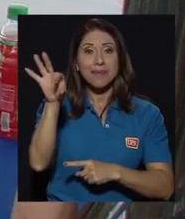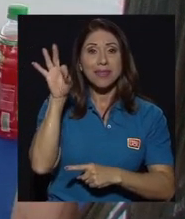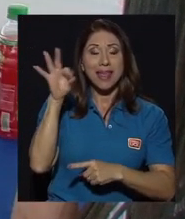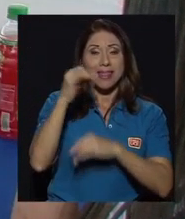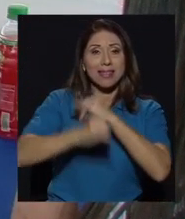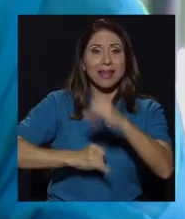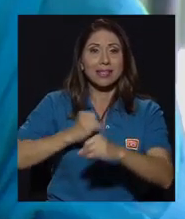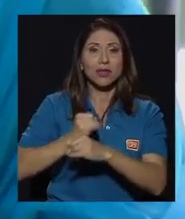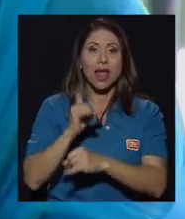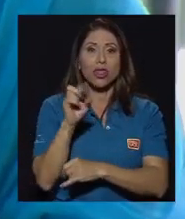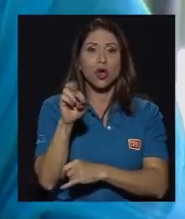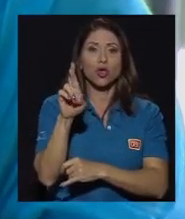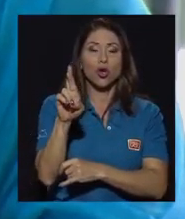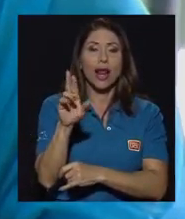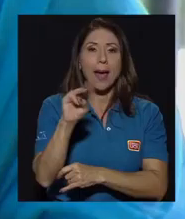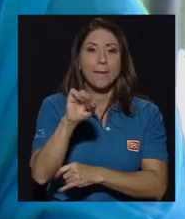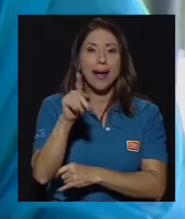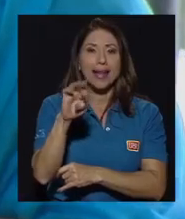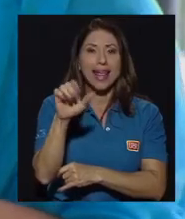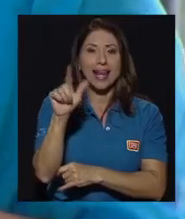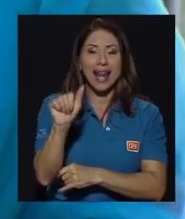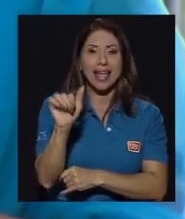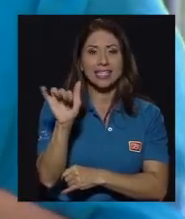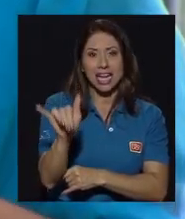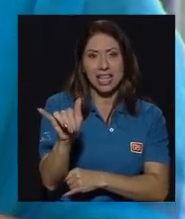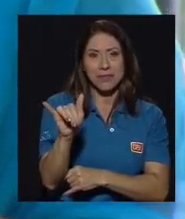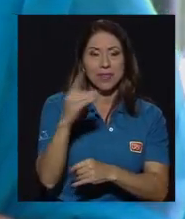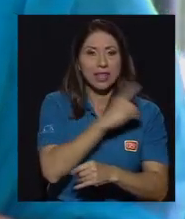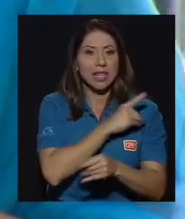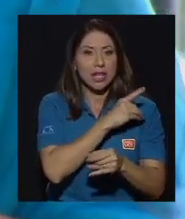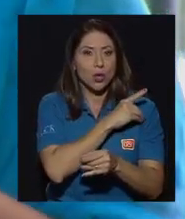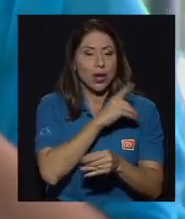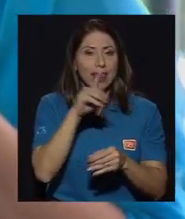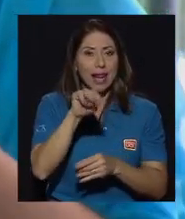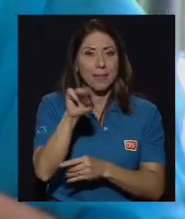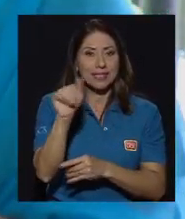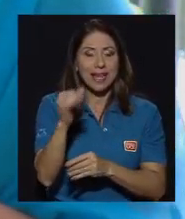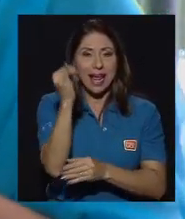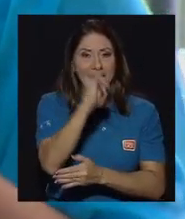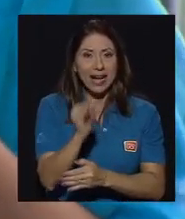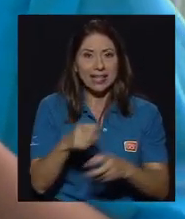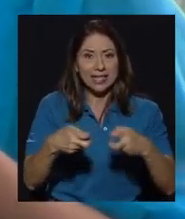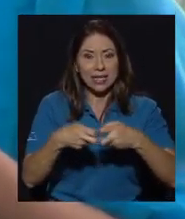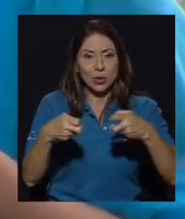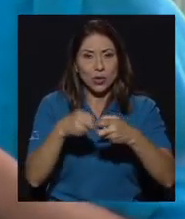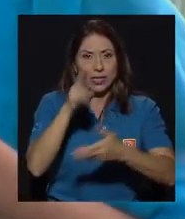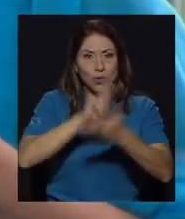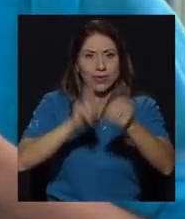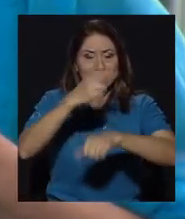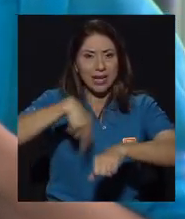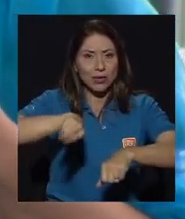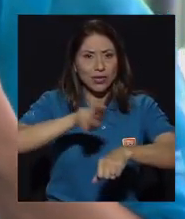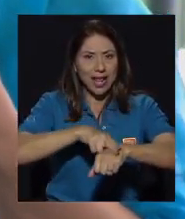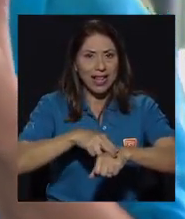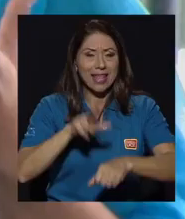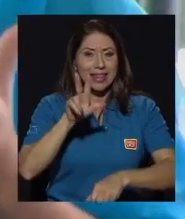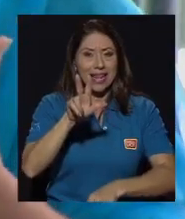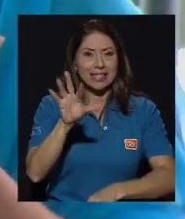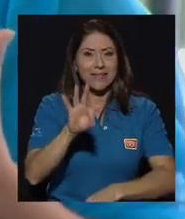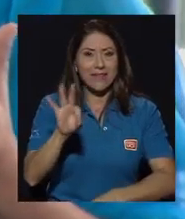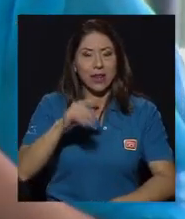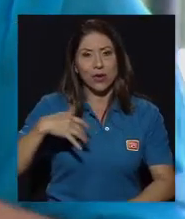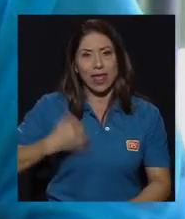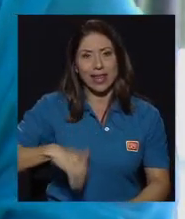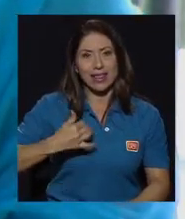invitada internacional, la doctora Mariela Yeregui, directora de la Maestría en Artes Electrónicas de la Universidad Nacional de 3 de Febrero